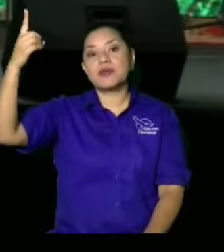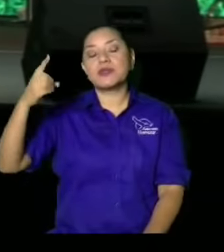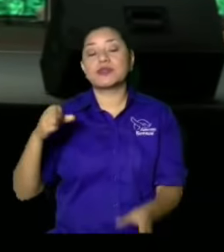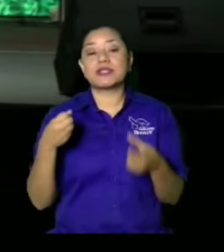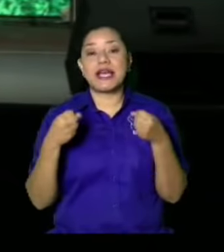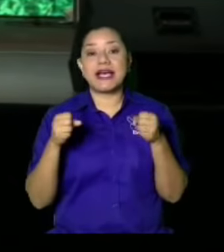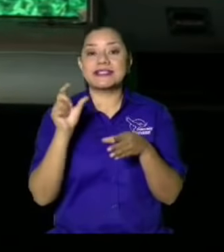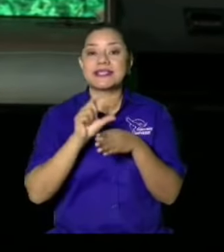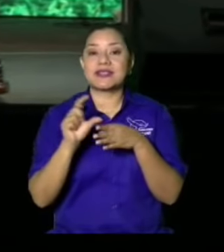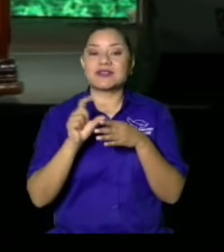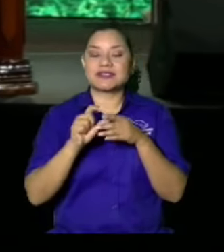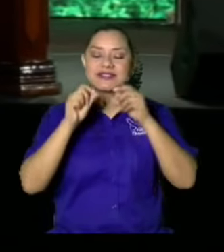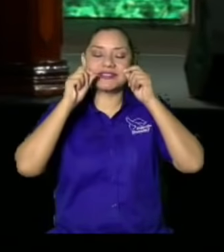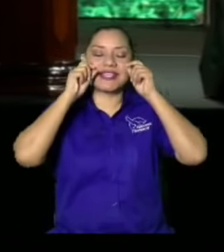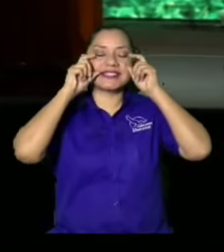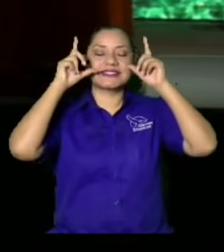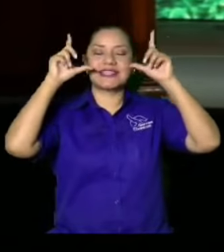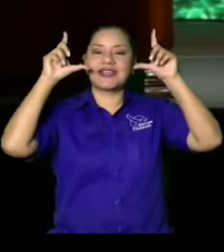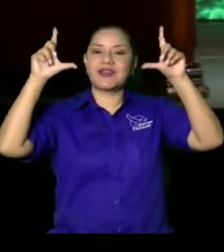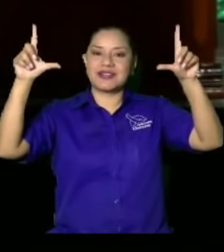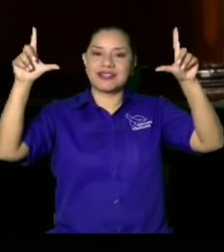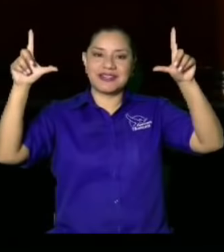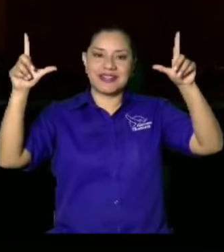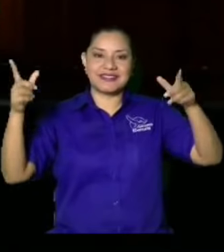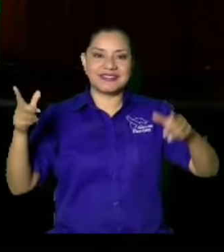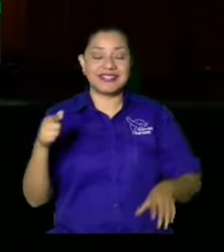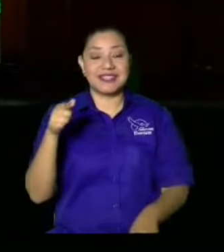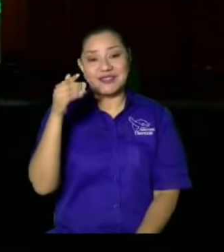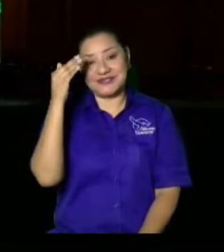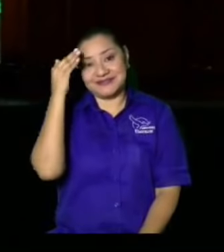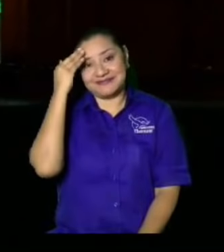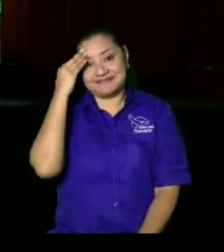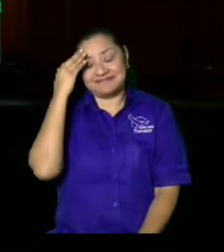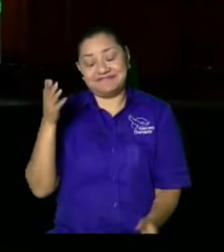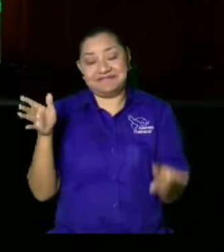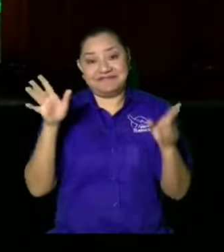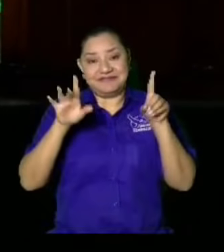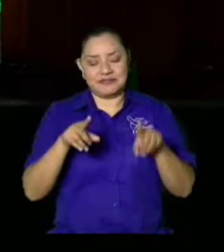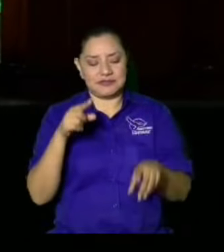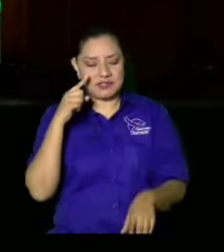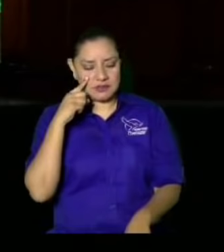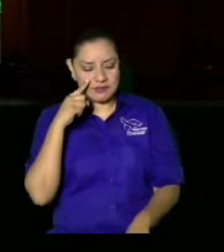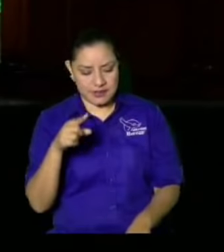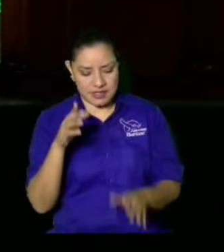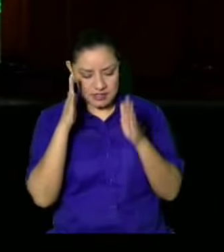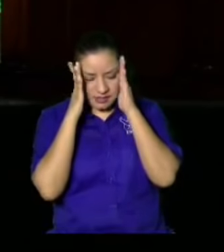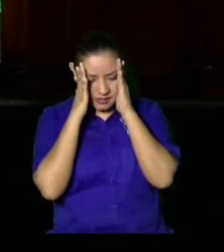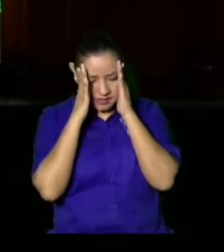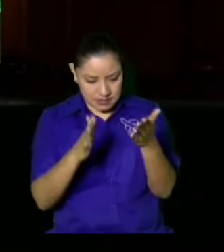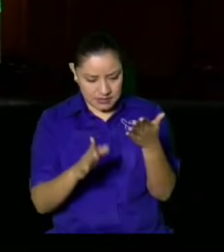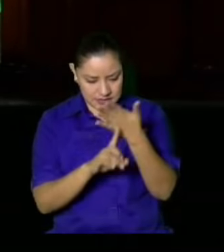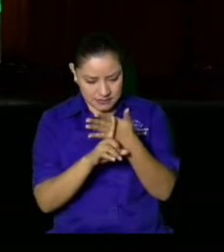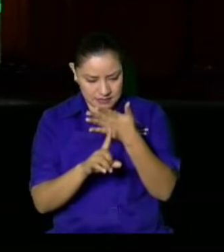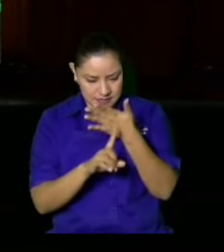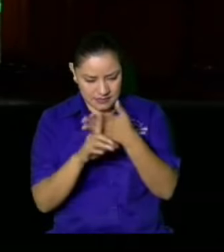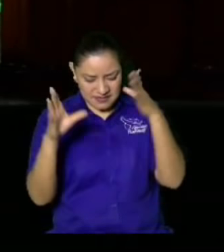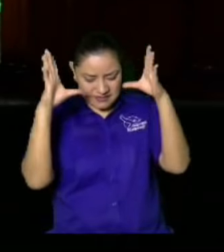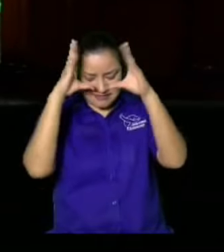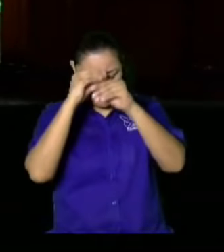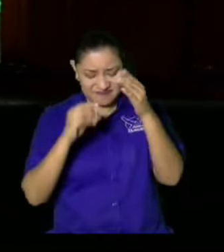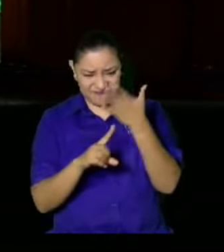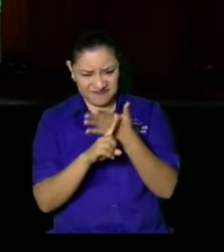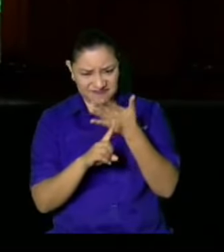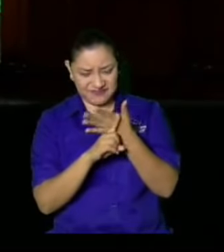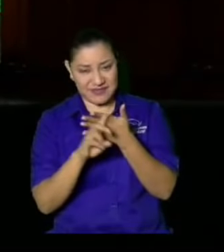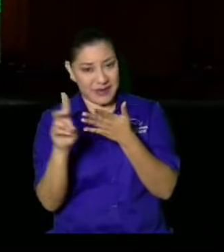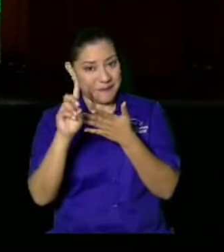vida ahorita, y quizá no te estés dando cuenta. Quizá solo estés viendo el problema, solo mira el problema, solo mira la noche, pero no está